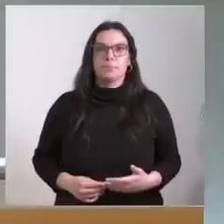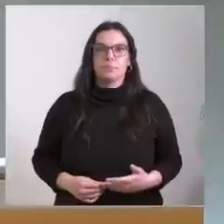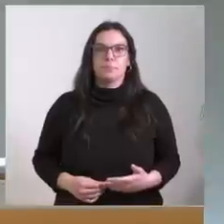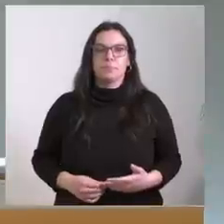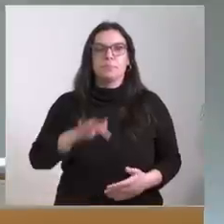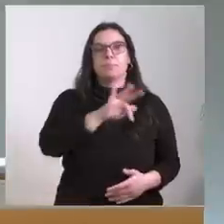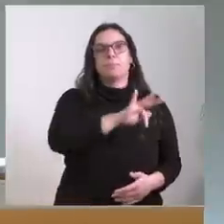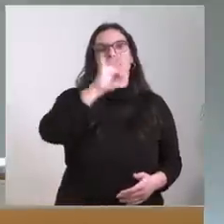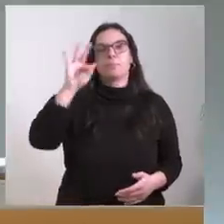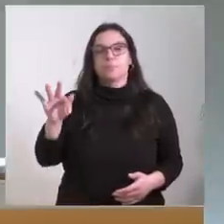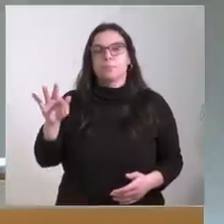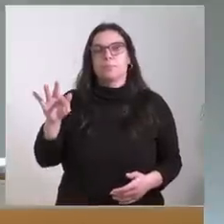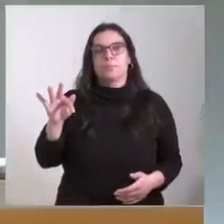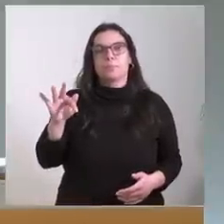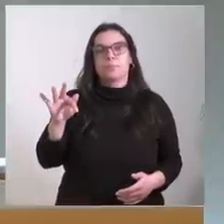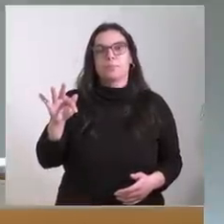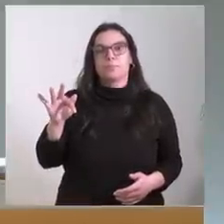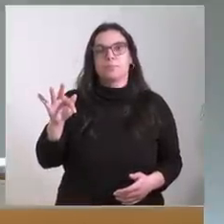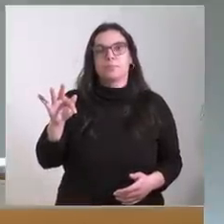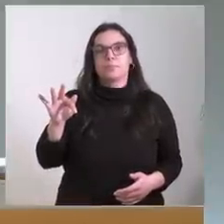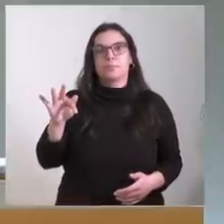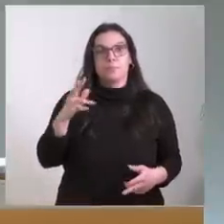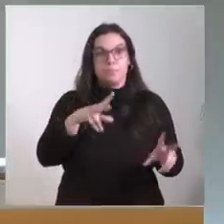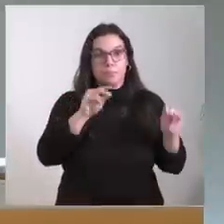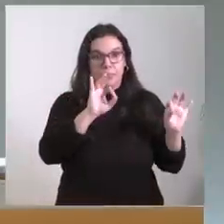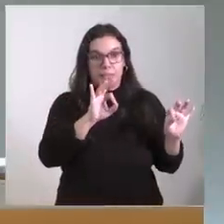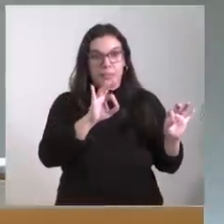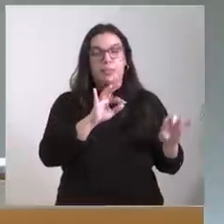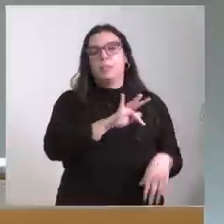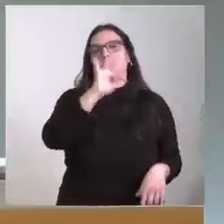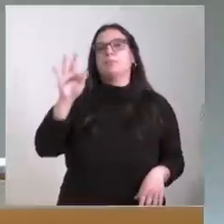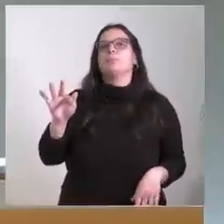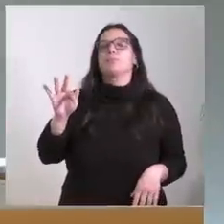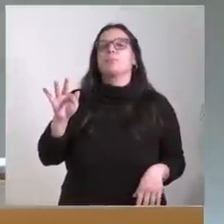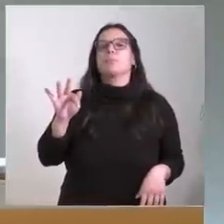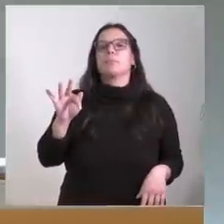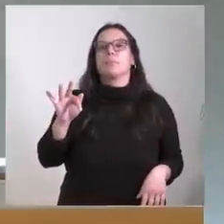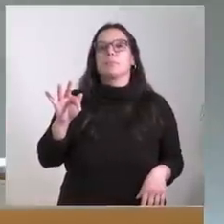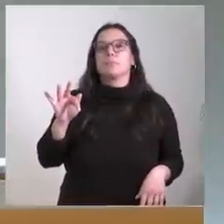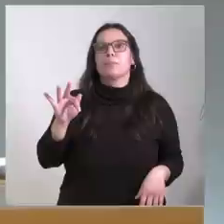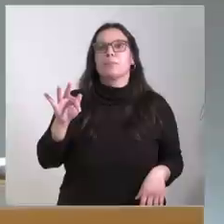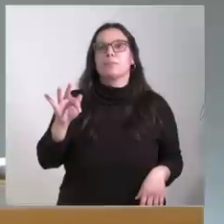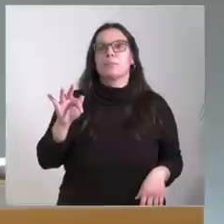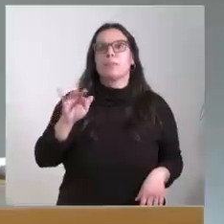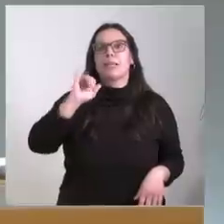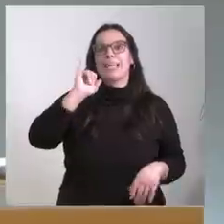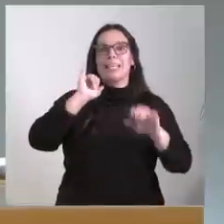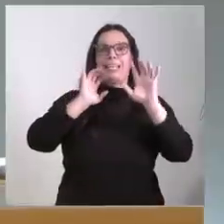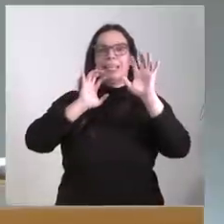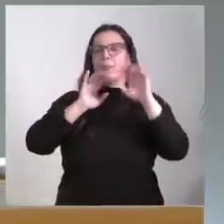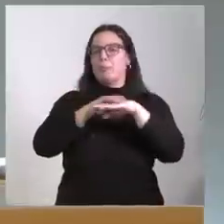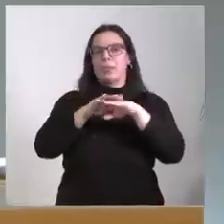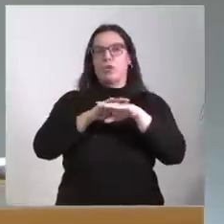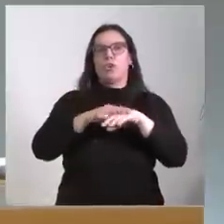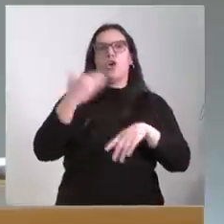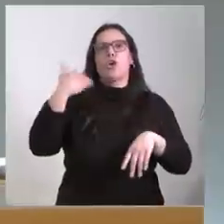continuamos sí ha terminado verdad consejero continuamos ahora con y león perdón con